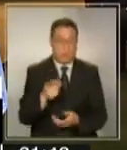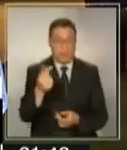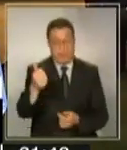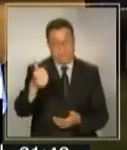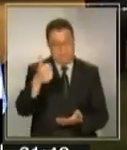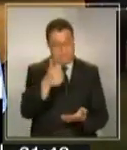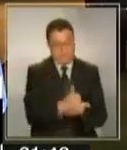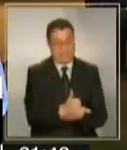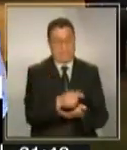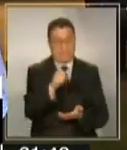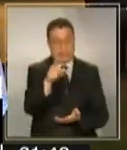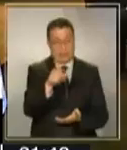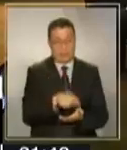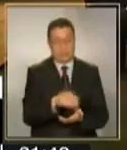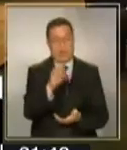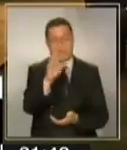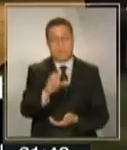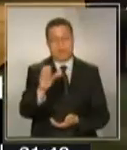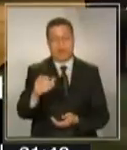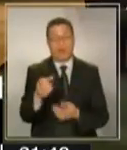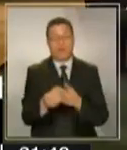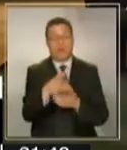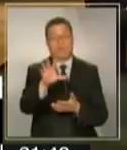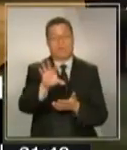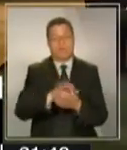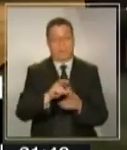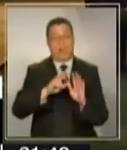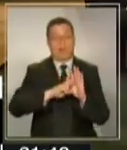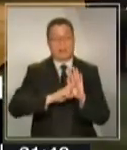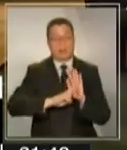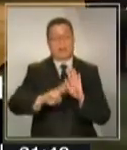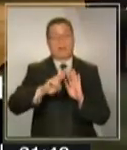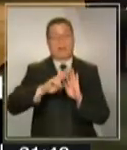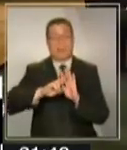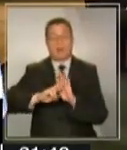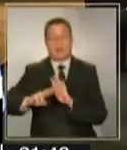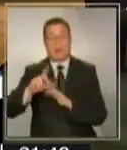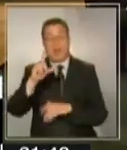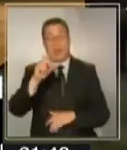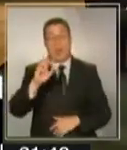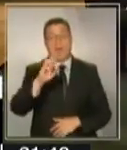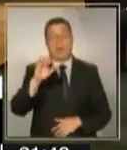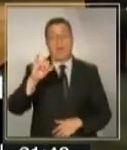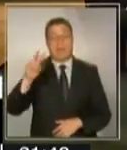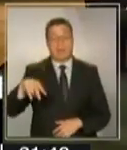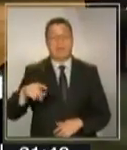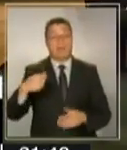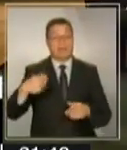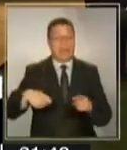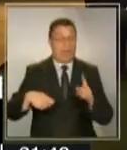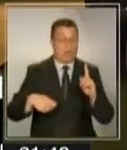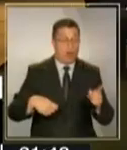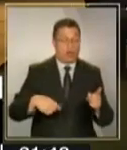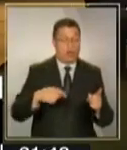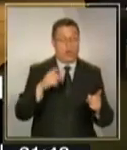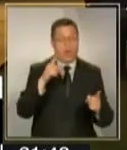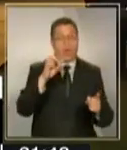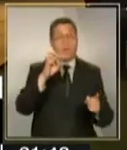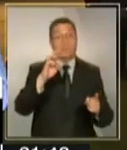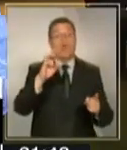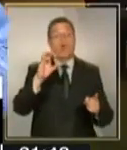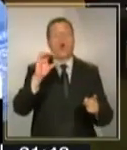de las personas que se han incorporado en representación de Carlos Larraín, como son el senador Baldo